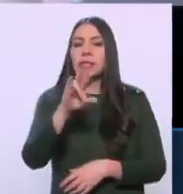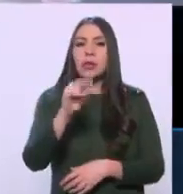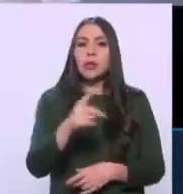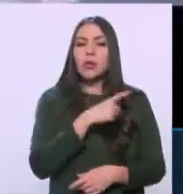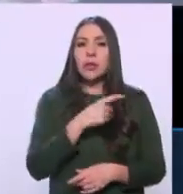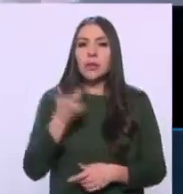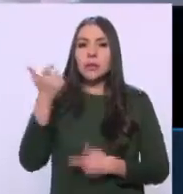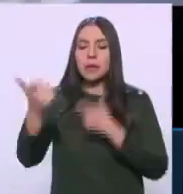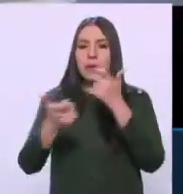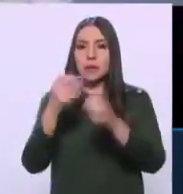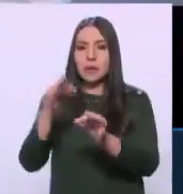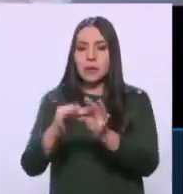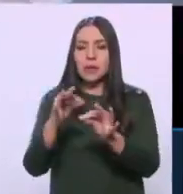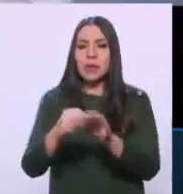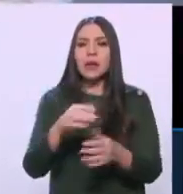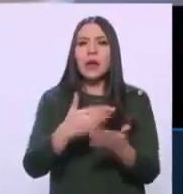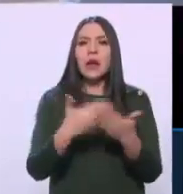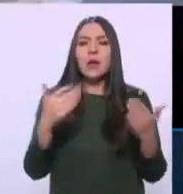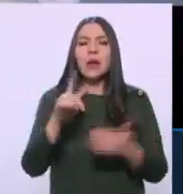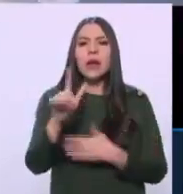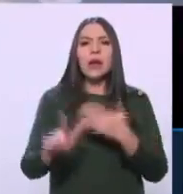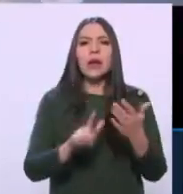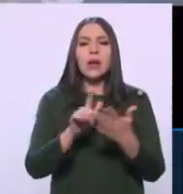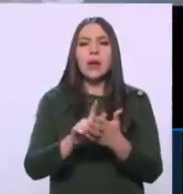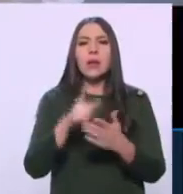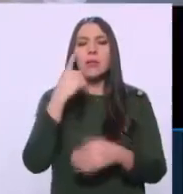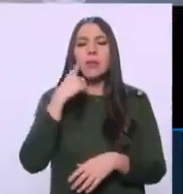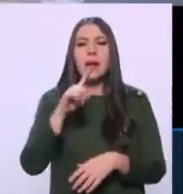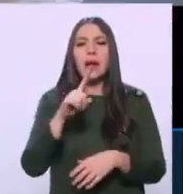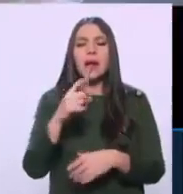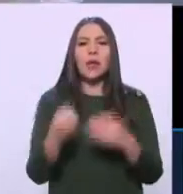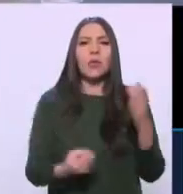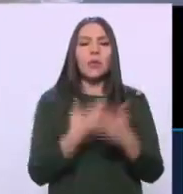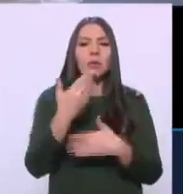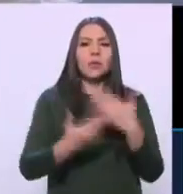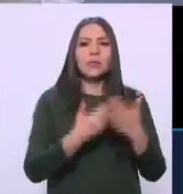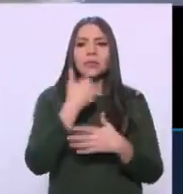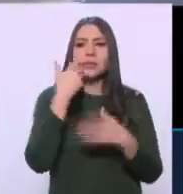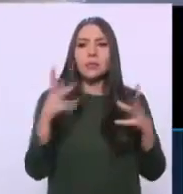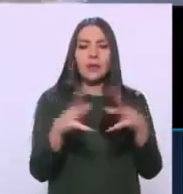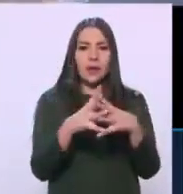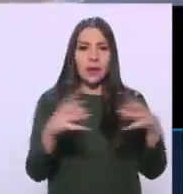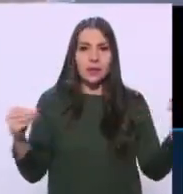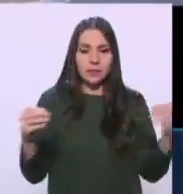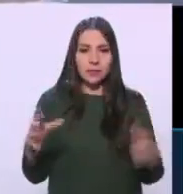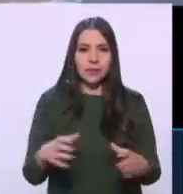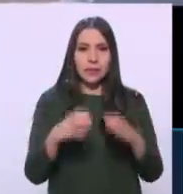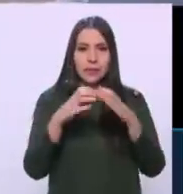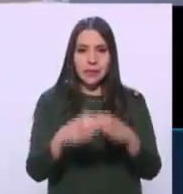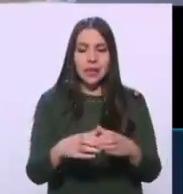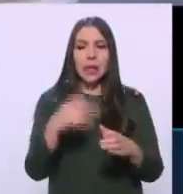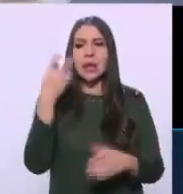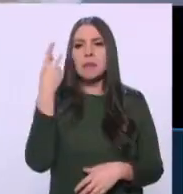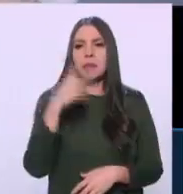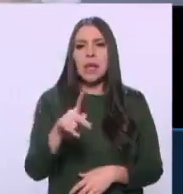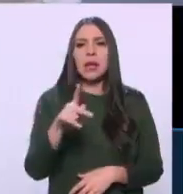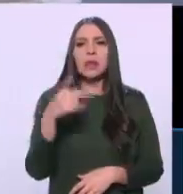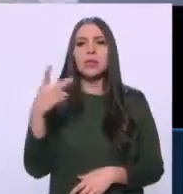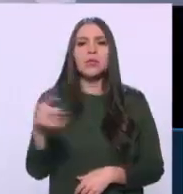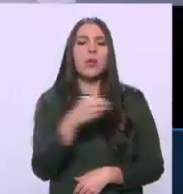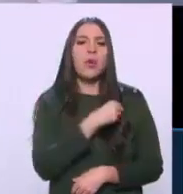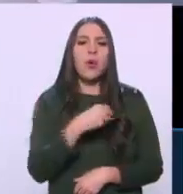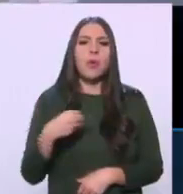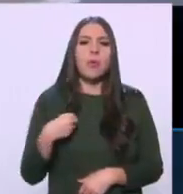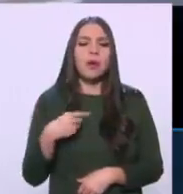que se plantea a través de la nueva ley, que lo que desaparece es el mecanismo en sí mismo, pero no necesariamente las